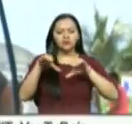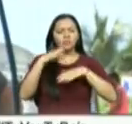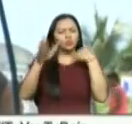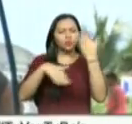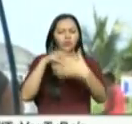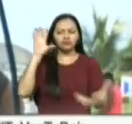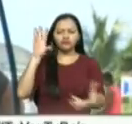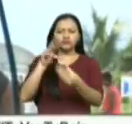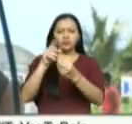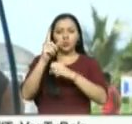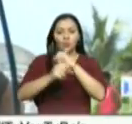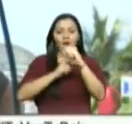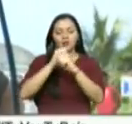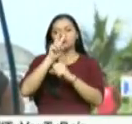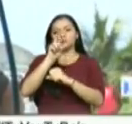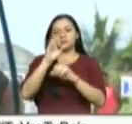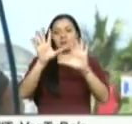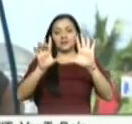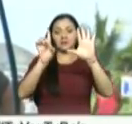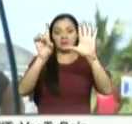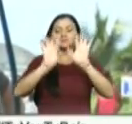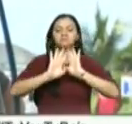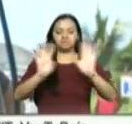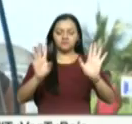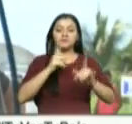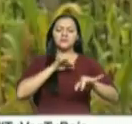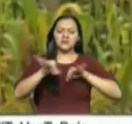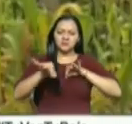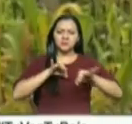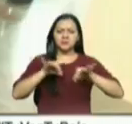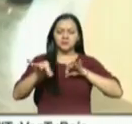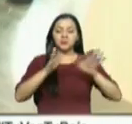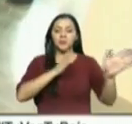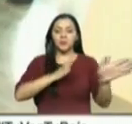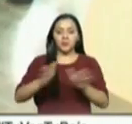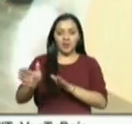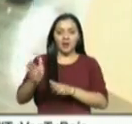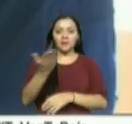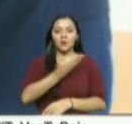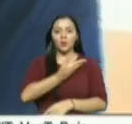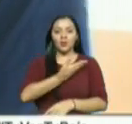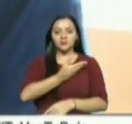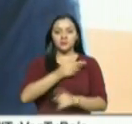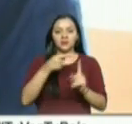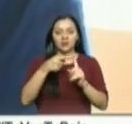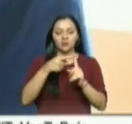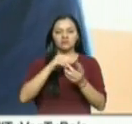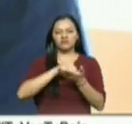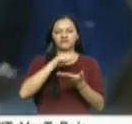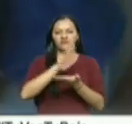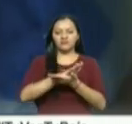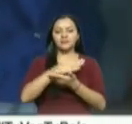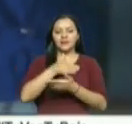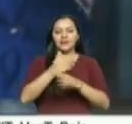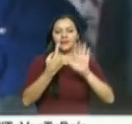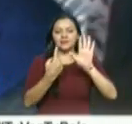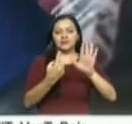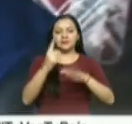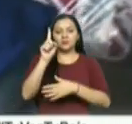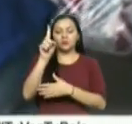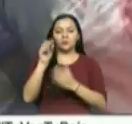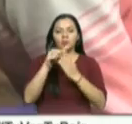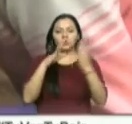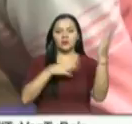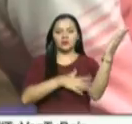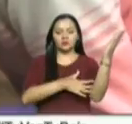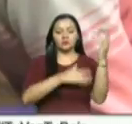obedece a la gestión de 2016. Explicó que con el programa Manuel Espejo se ejecutaron 61 proyectos en terreno